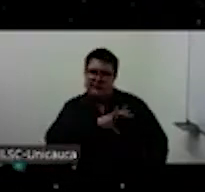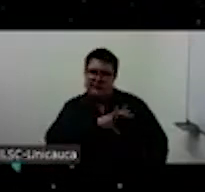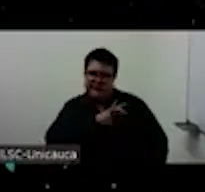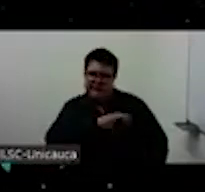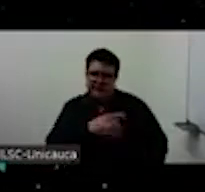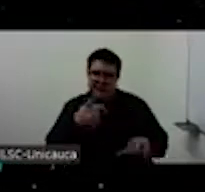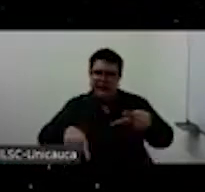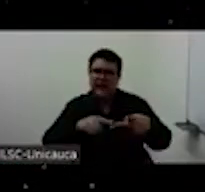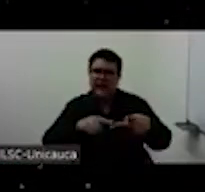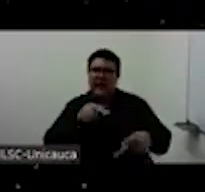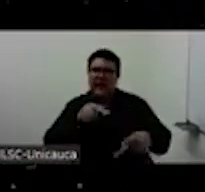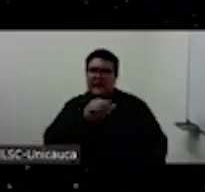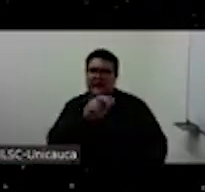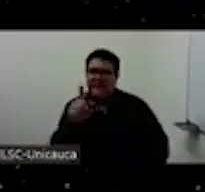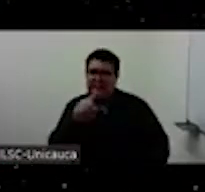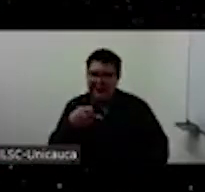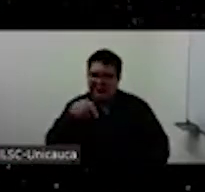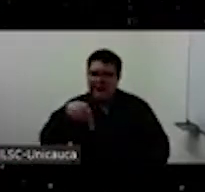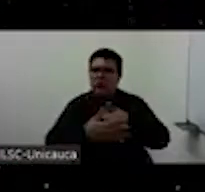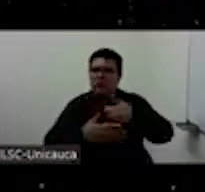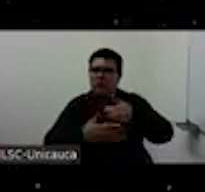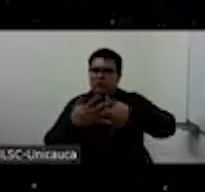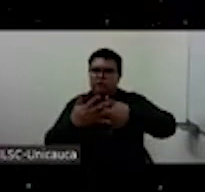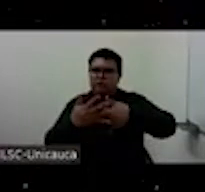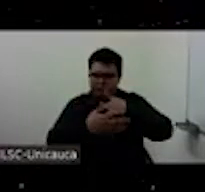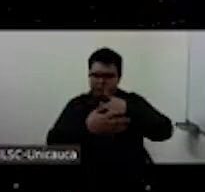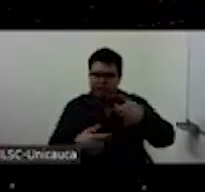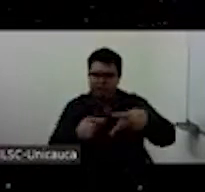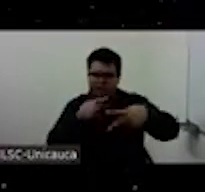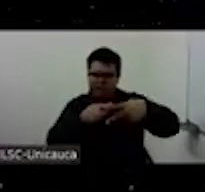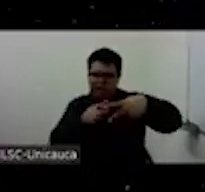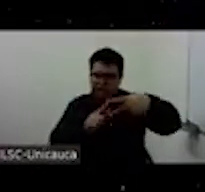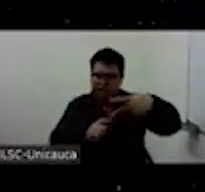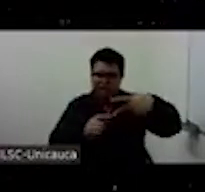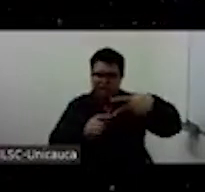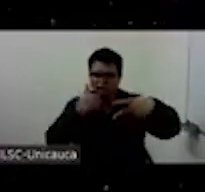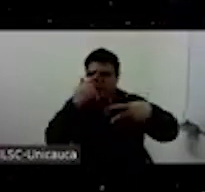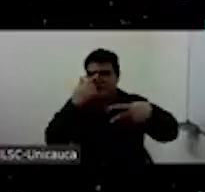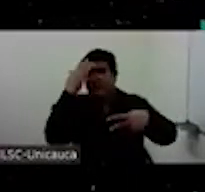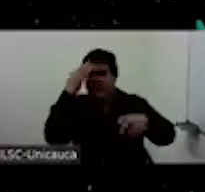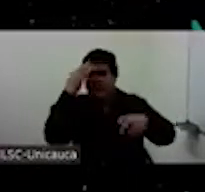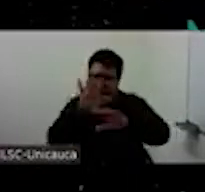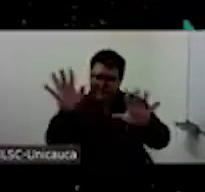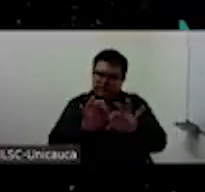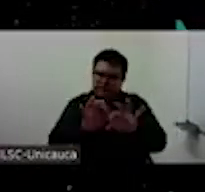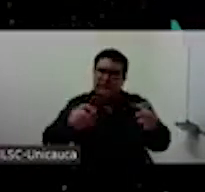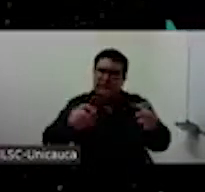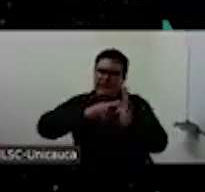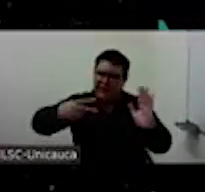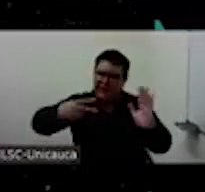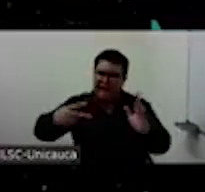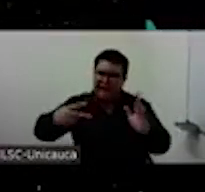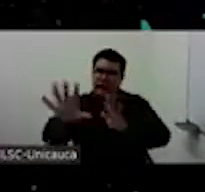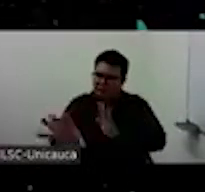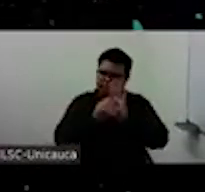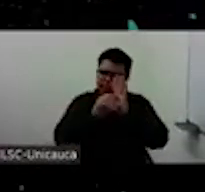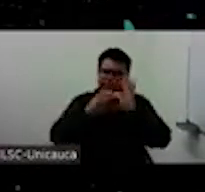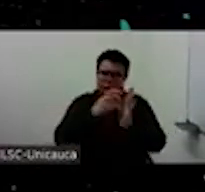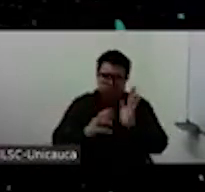y desde los Nasa acá en Colombia, teniendo en cuenta las técnicas, las representaciones y